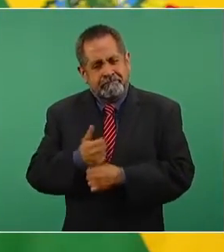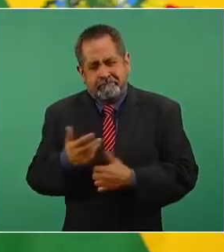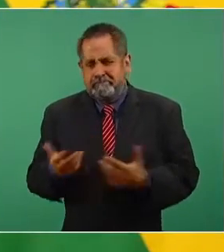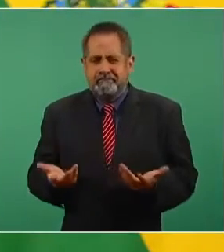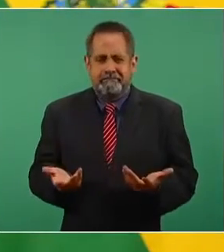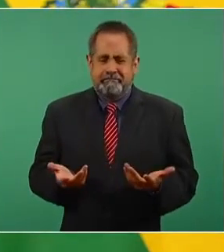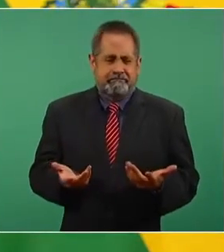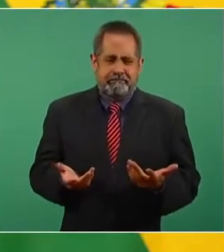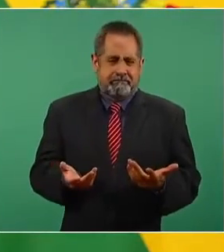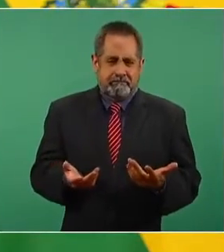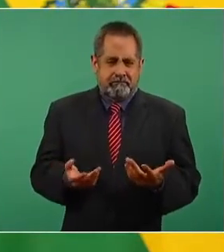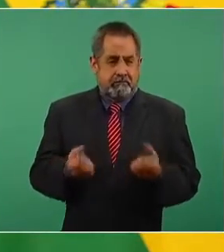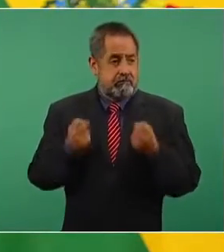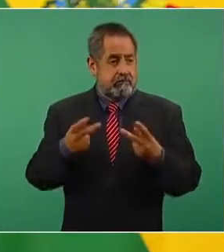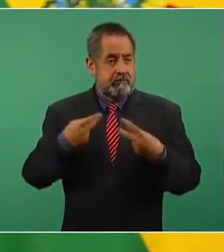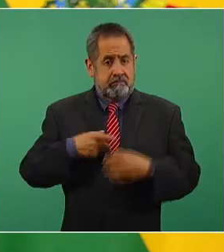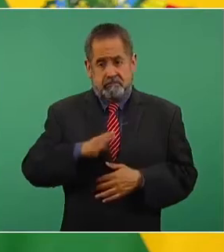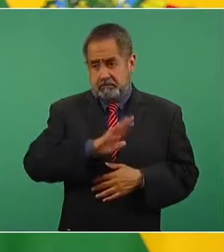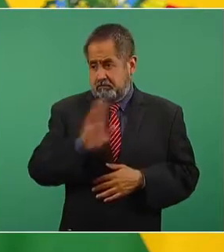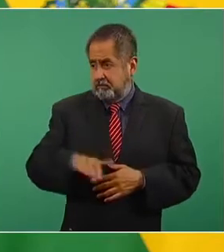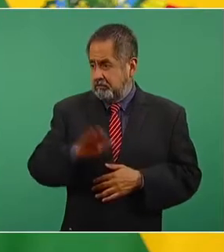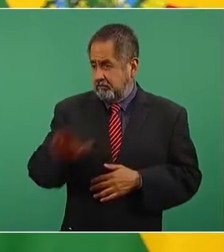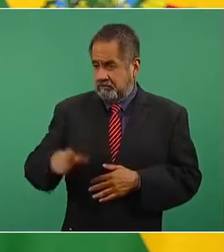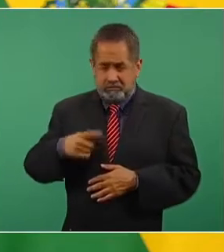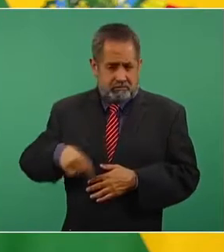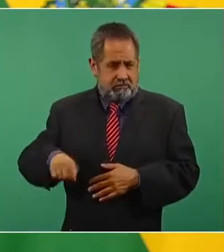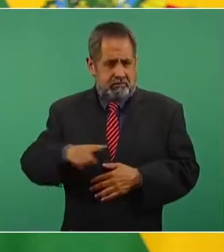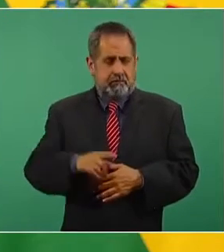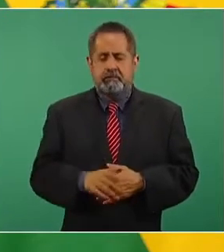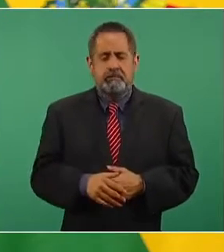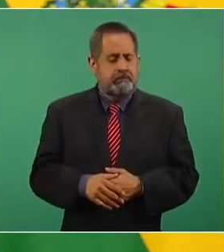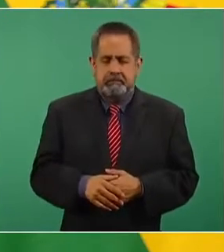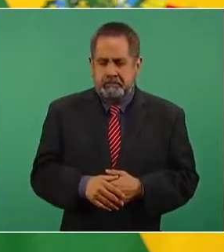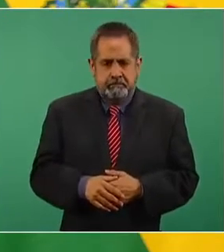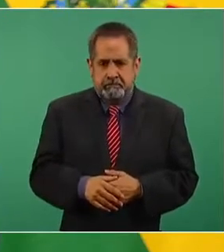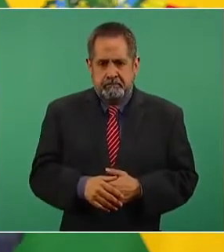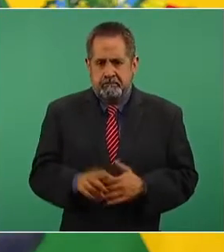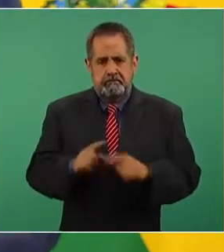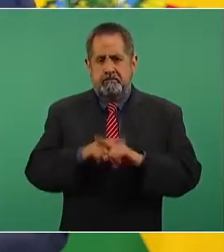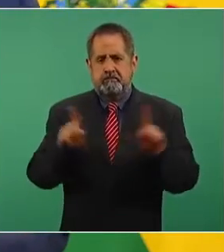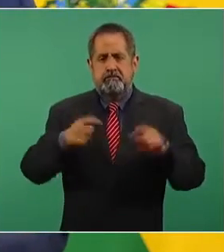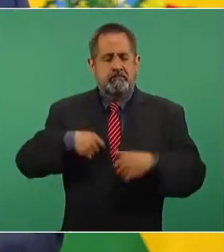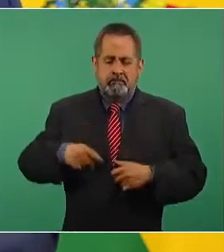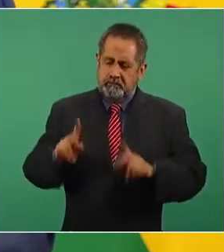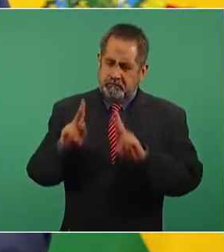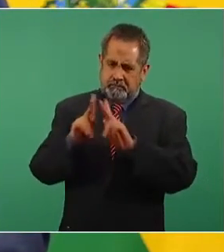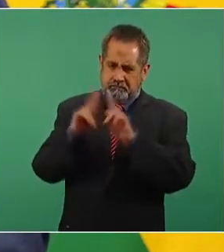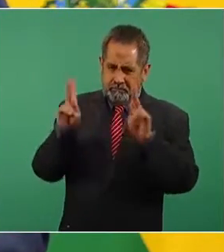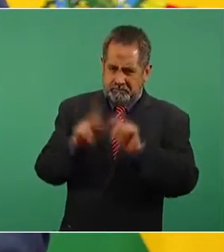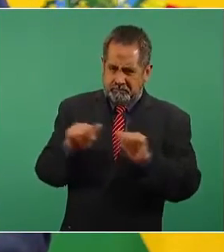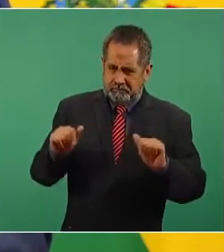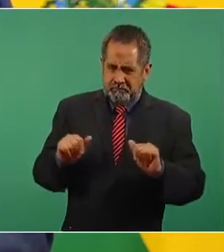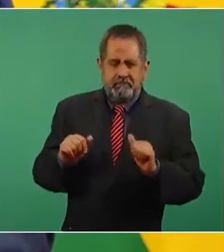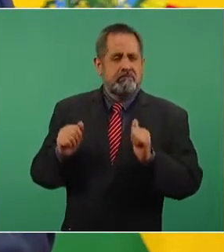y de pérdidas de vidas humanas, nosotros apostamos a la vía pacífica